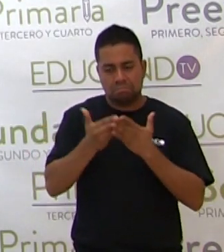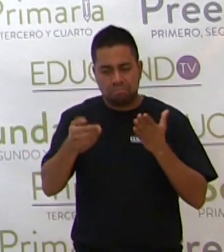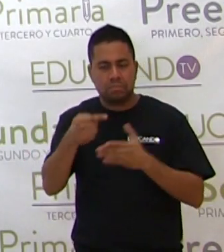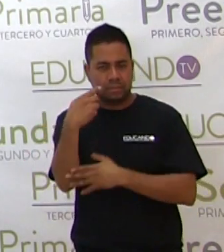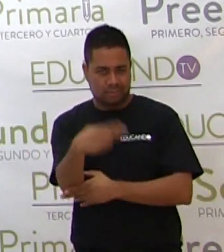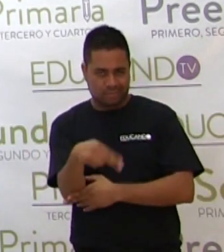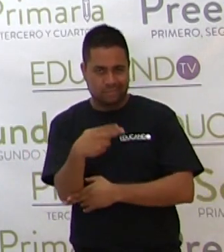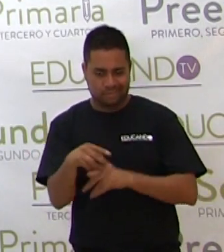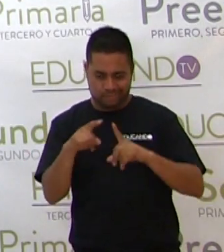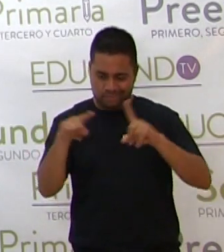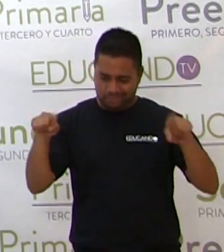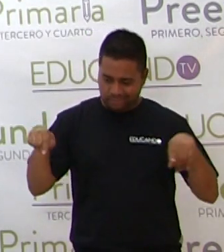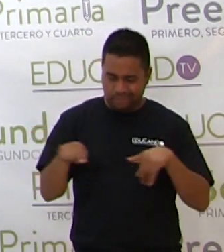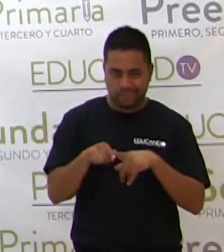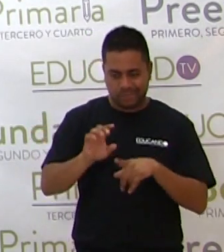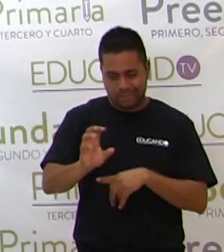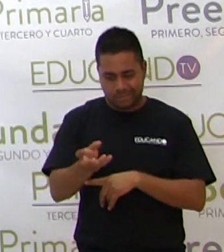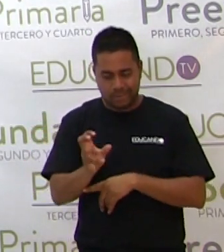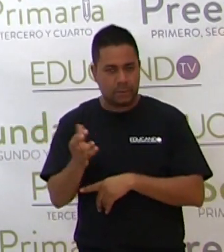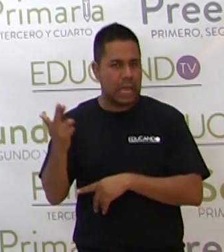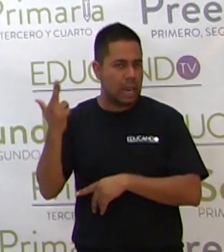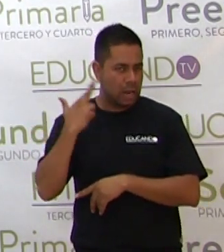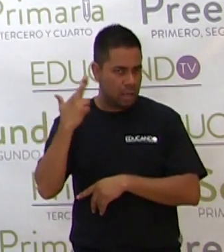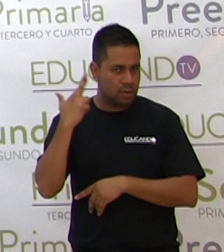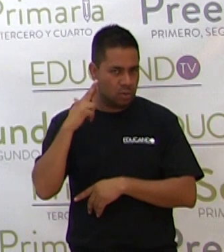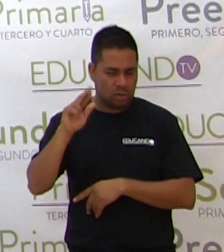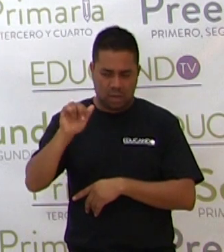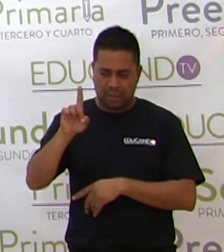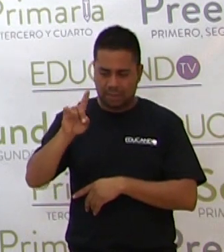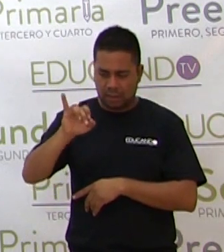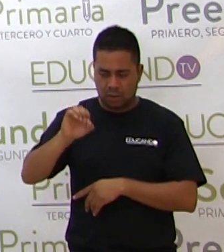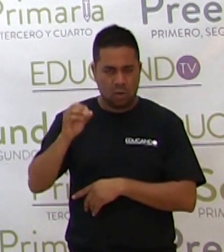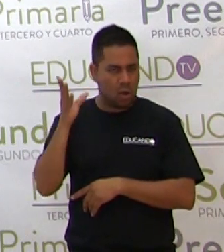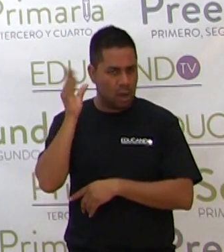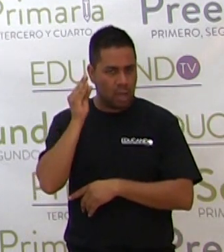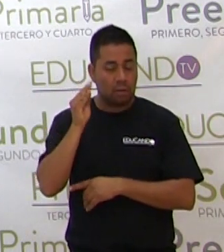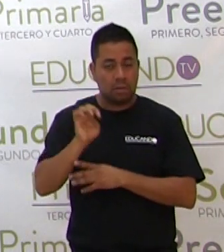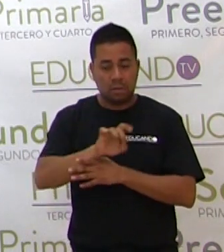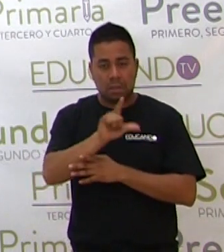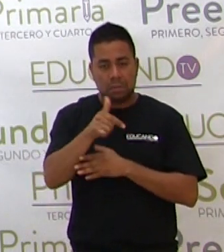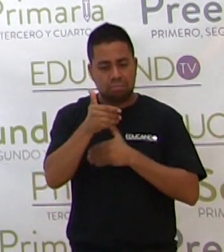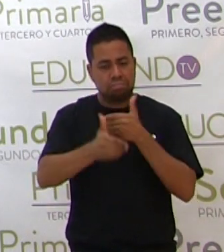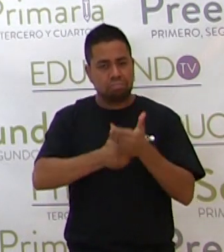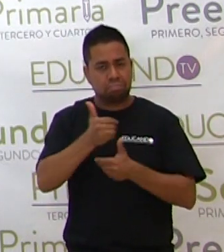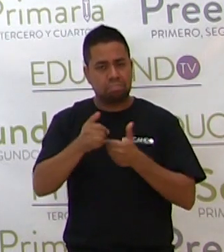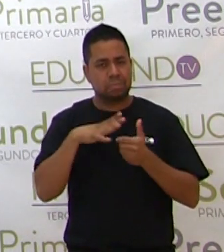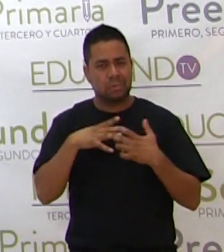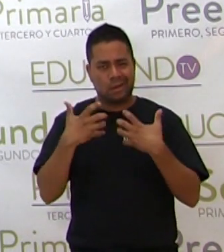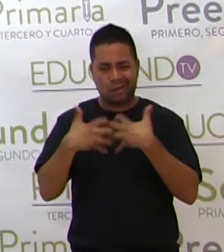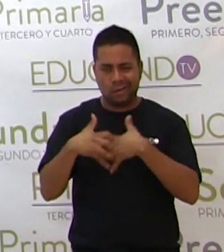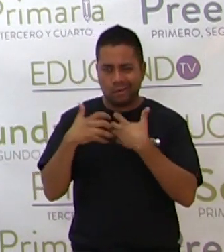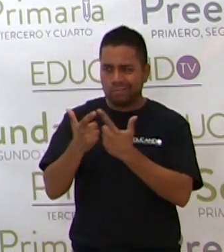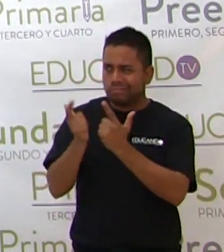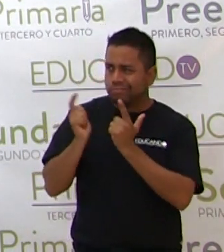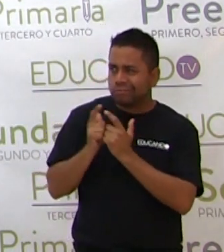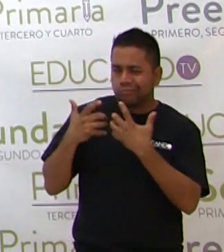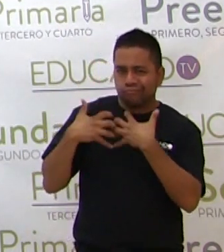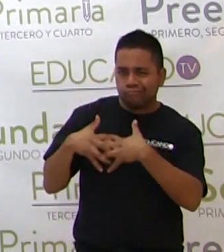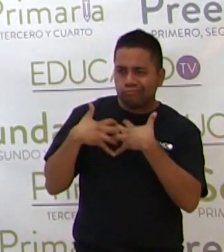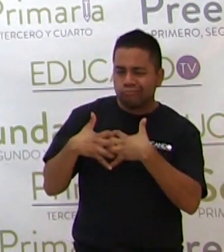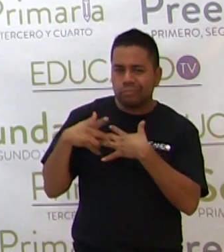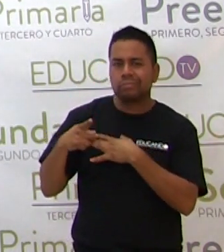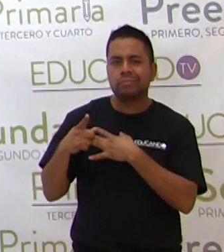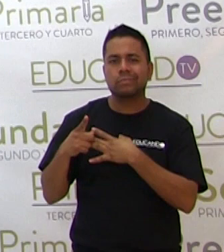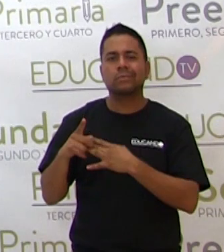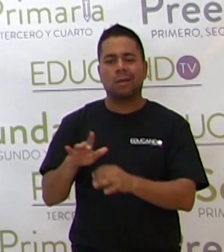conocemos como la radio mucho tiempo después vendrían las grandes corporaciones tenemos que son las